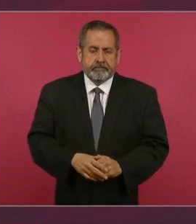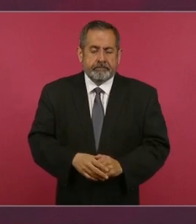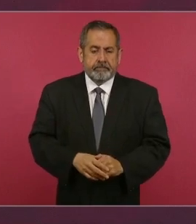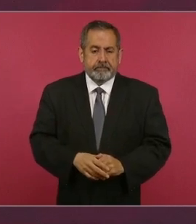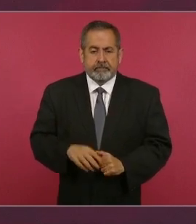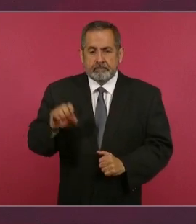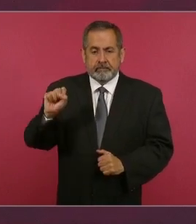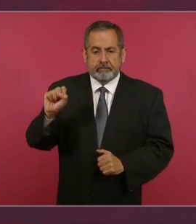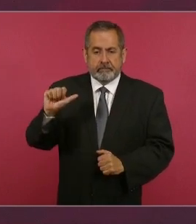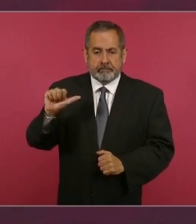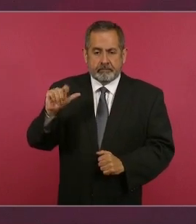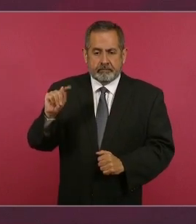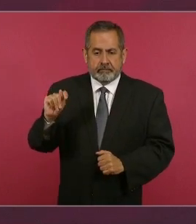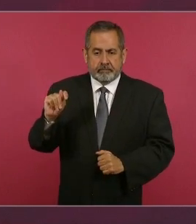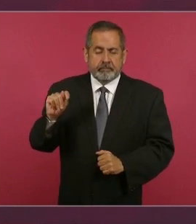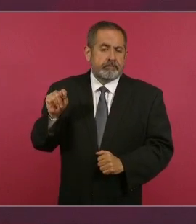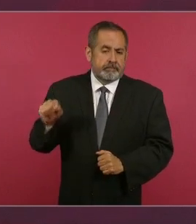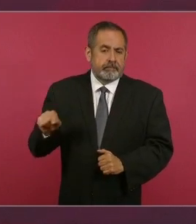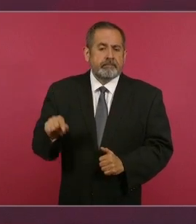El SAT.